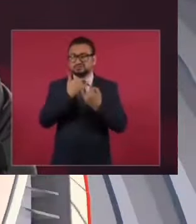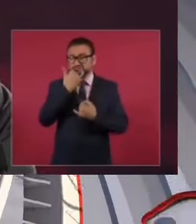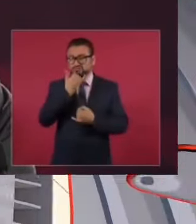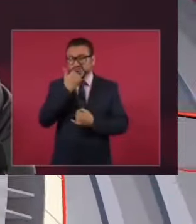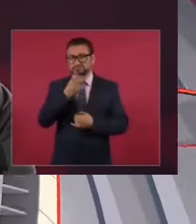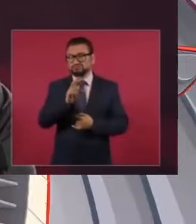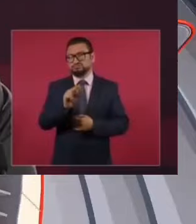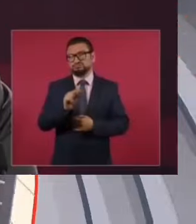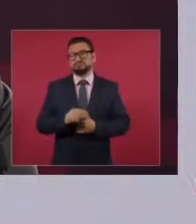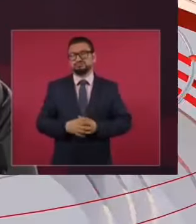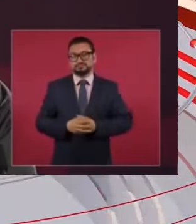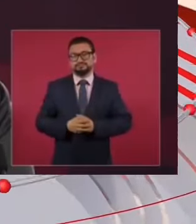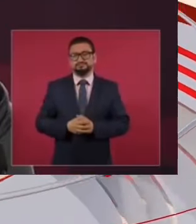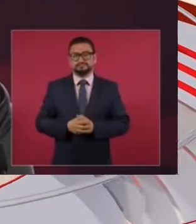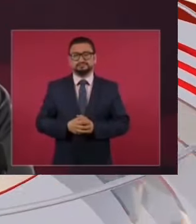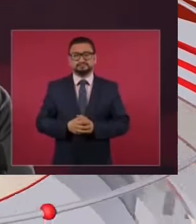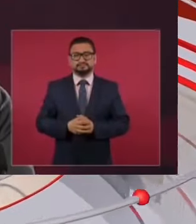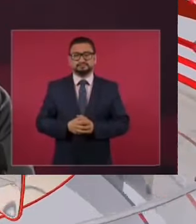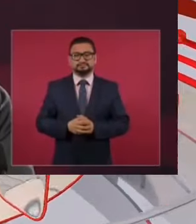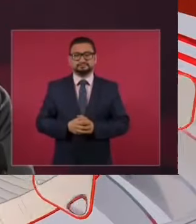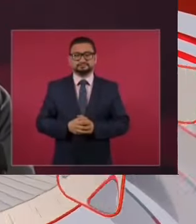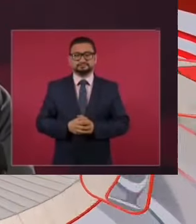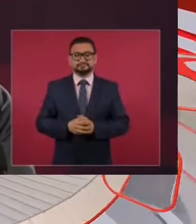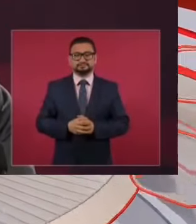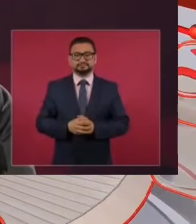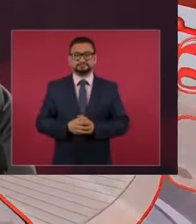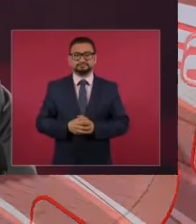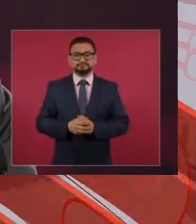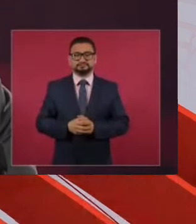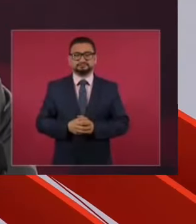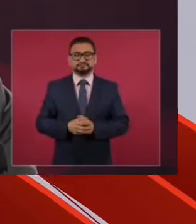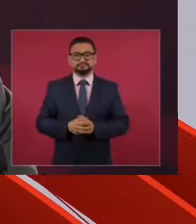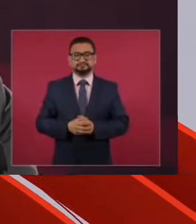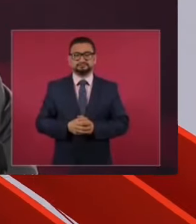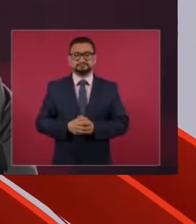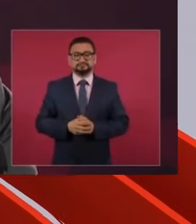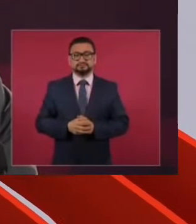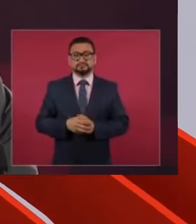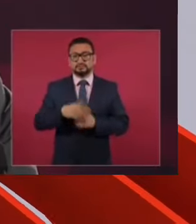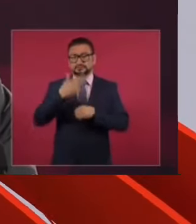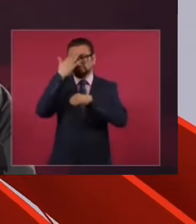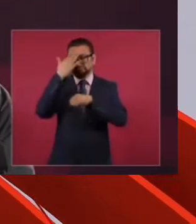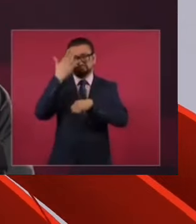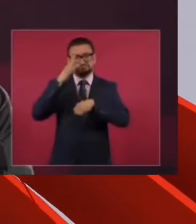uno que otra persona que está pensando en iniciar un partido y darle registro.